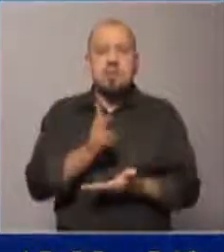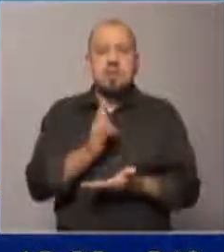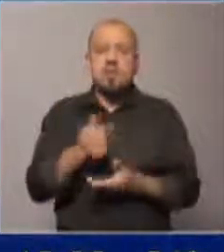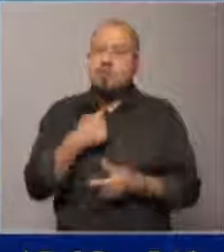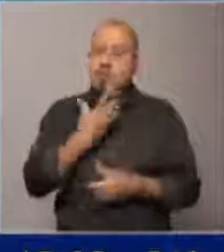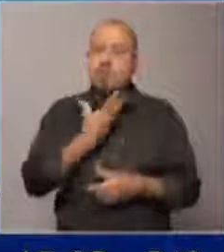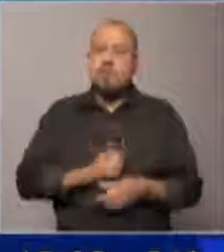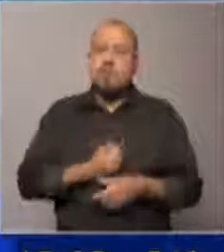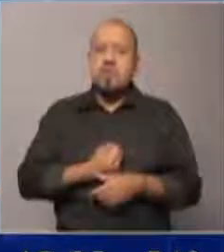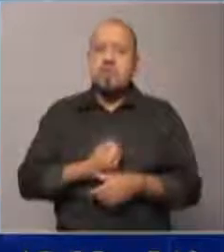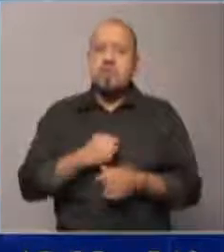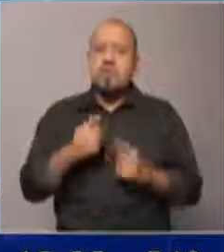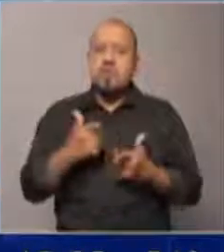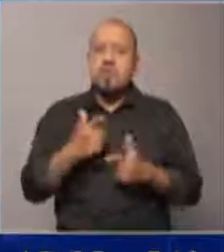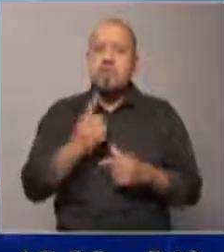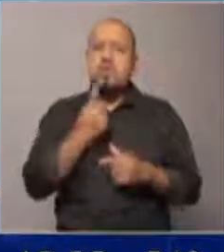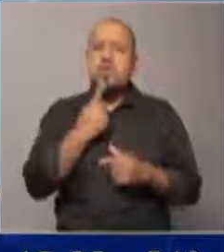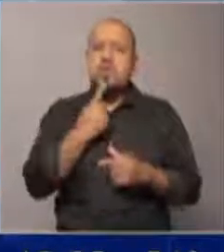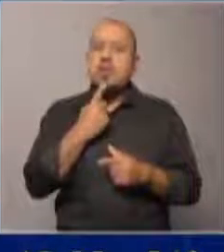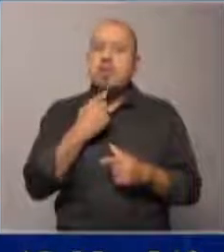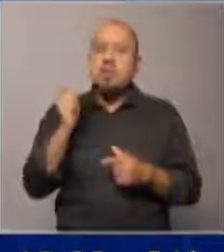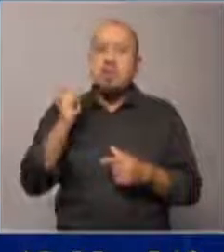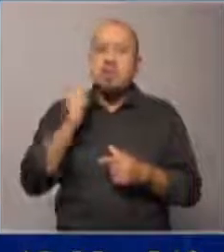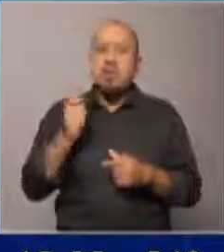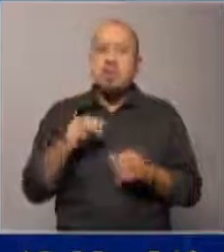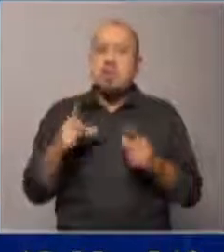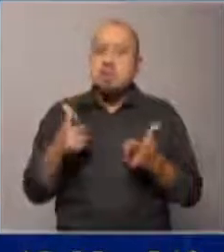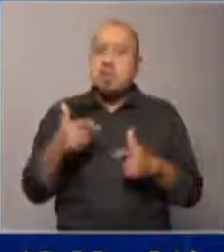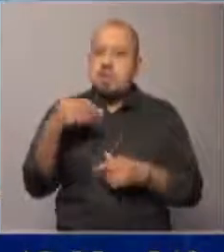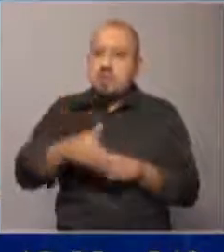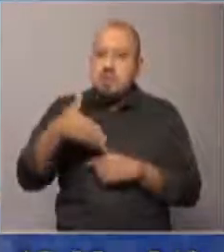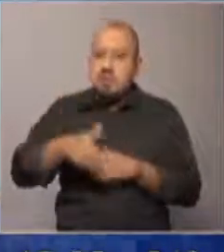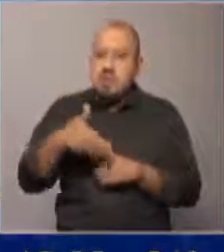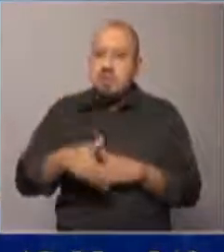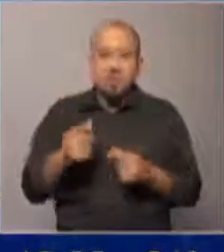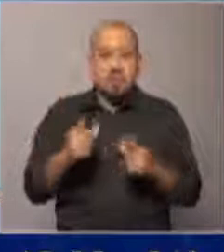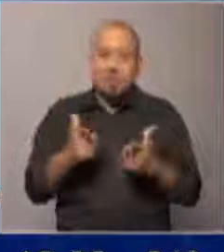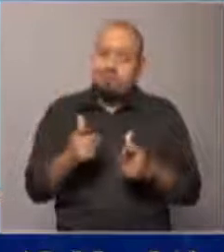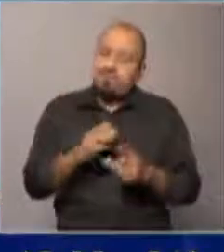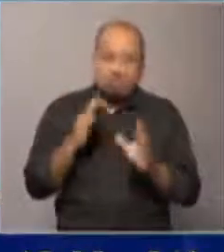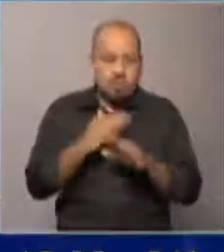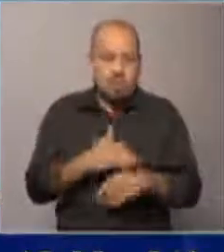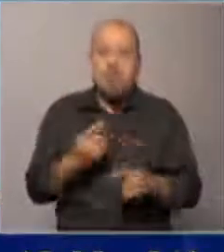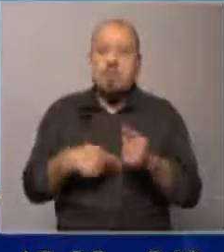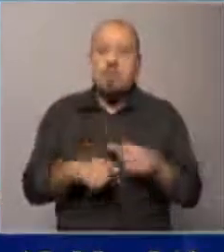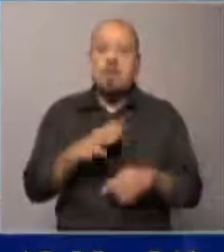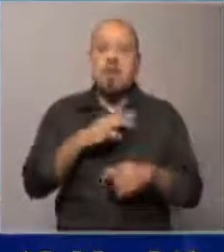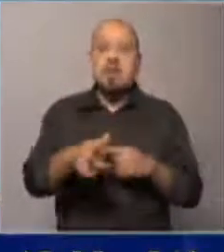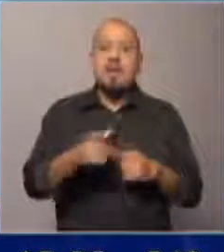existe una política pública con perspectiva de derechos humanos si no hay participación, y la participación debe ser real y tiene que tener algo de